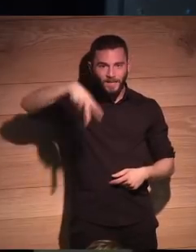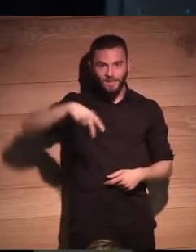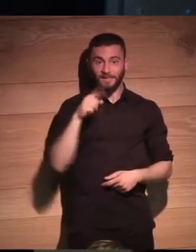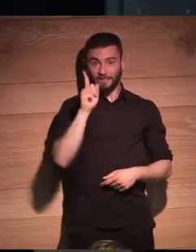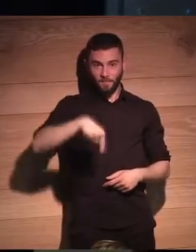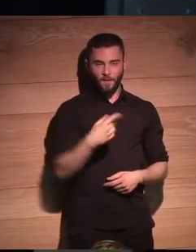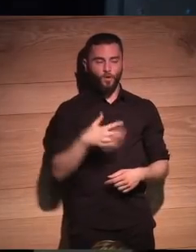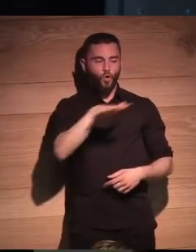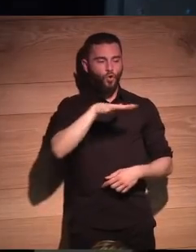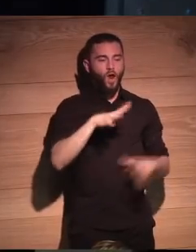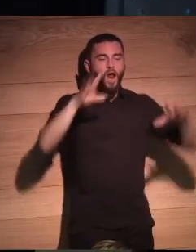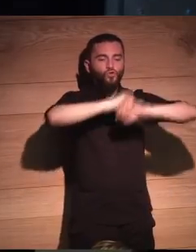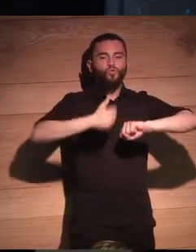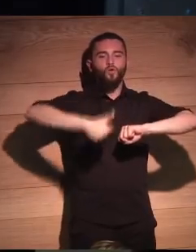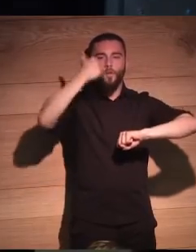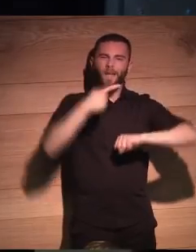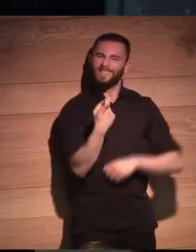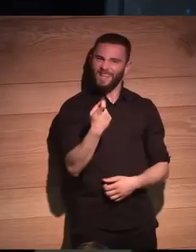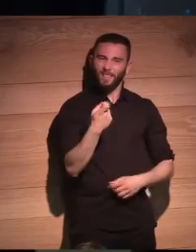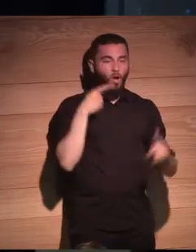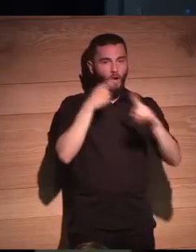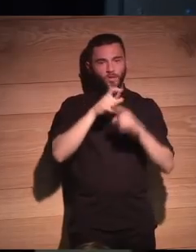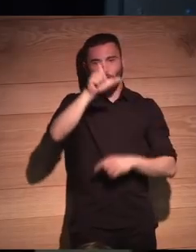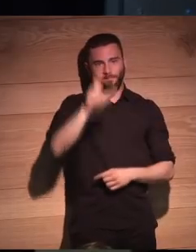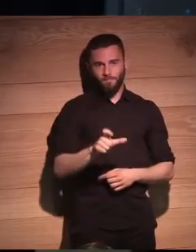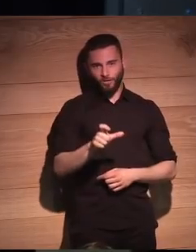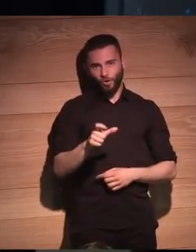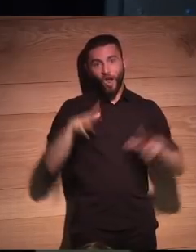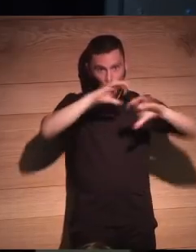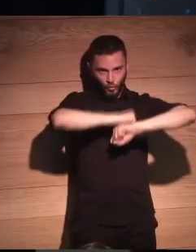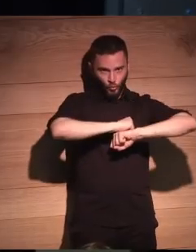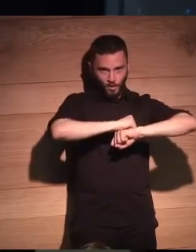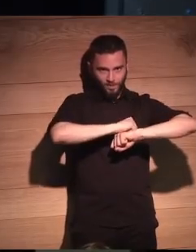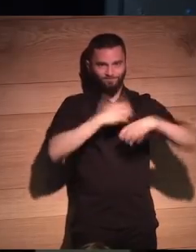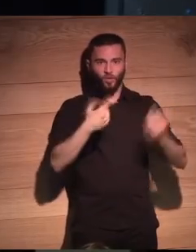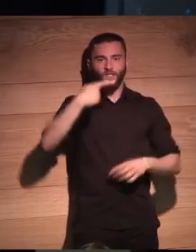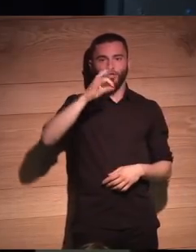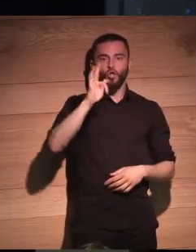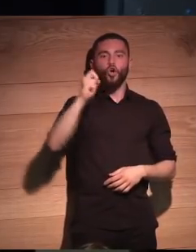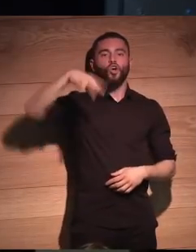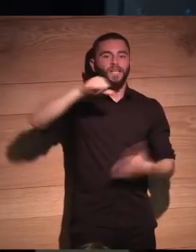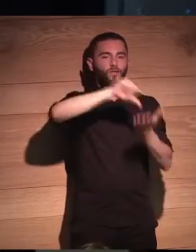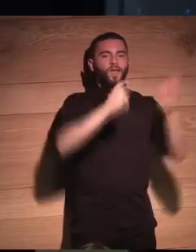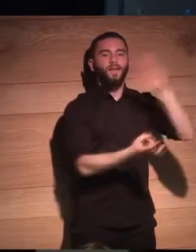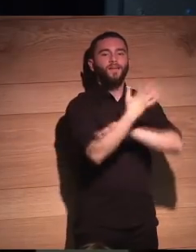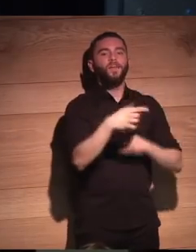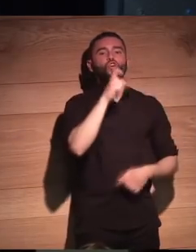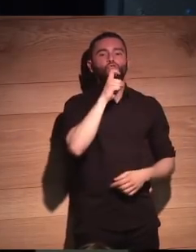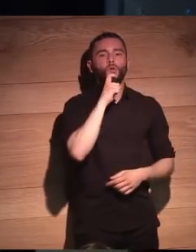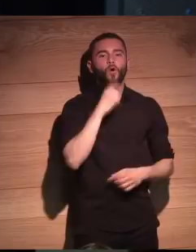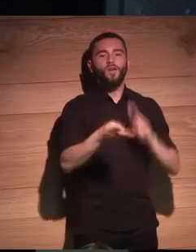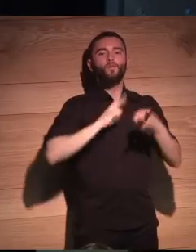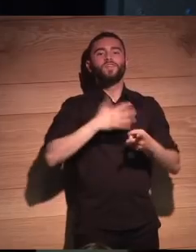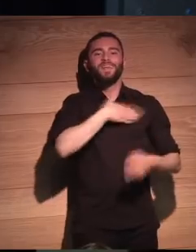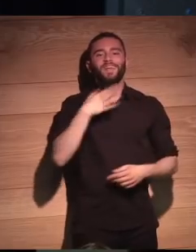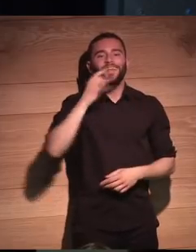lugar más oscuro para un personaje muy oscuro. ¿Cómo nace Gotham? ¿Quién me quiere responder a esa pregunta? Yo creo